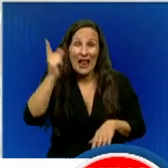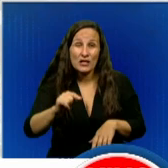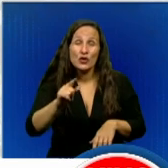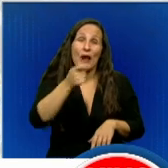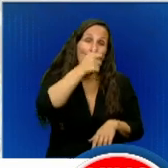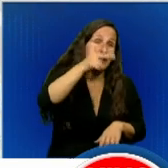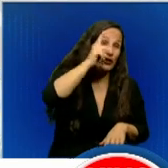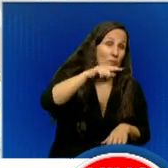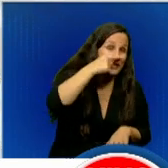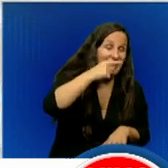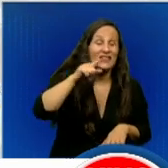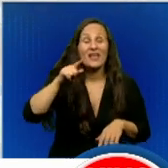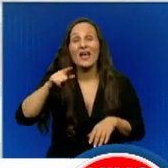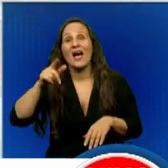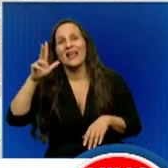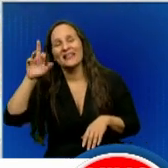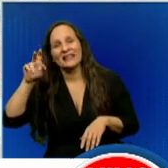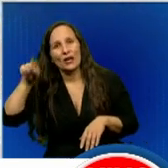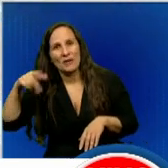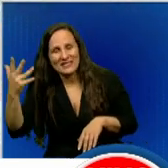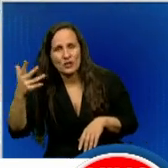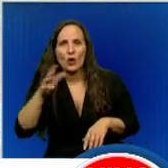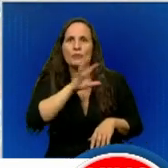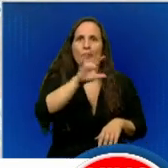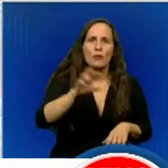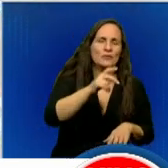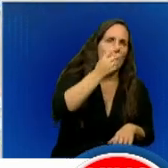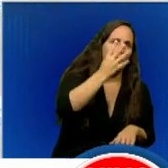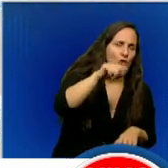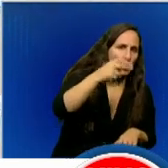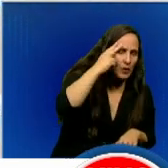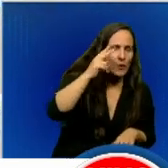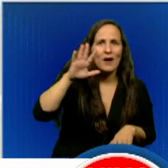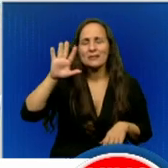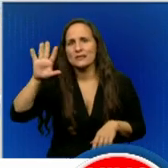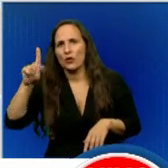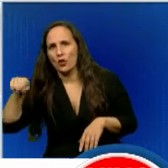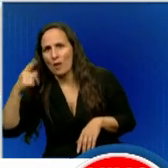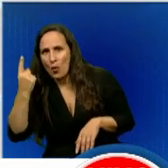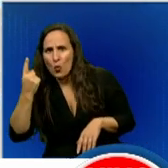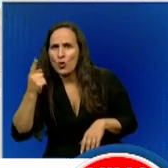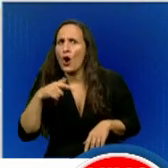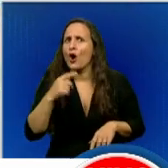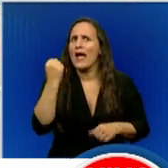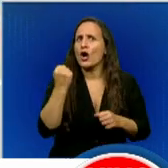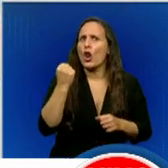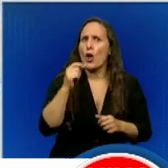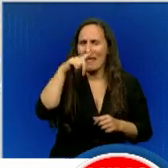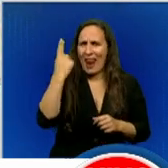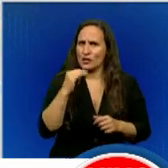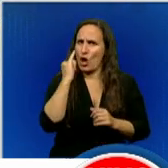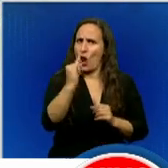28 7 al 35 y la provincial del 4,9 al 5.1 datos de economía de la nación